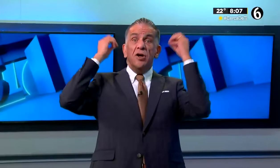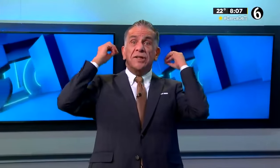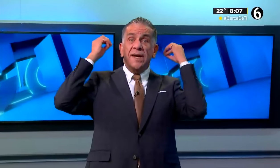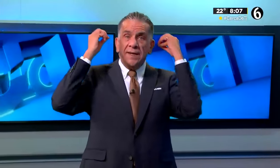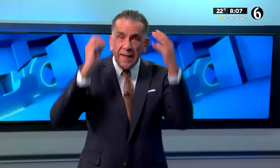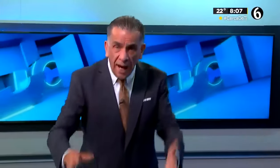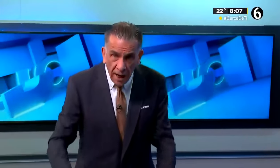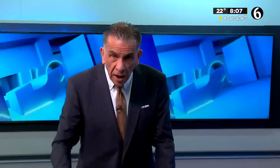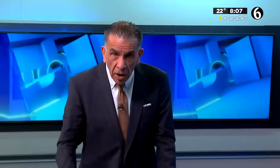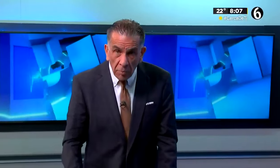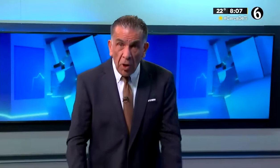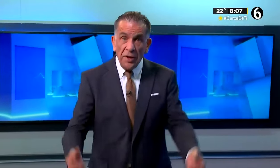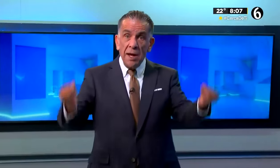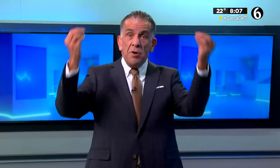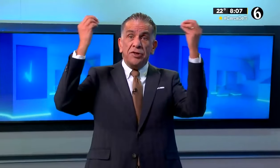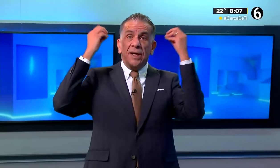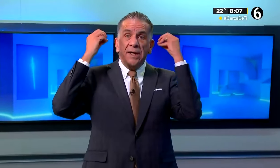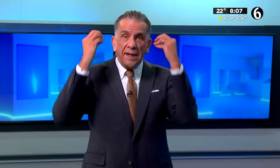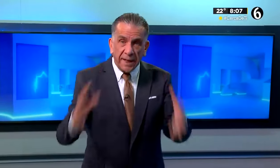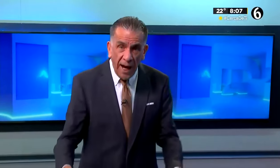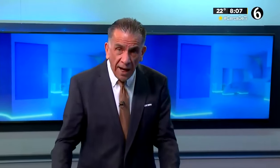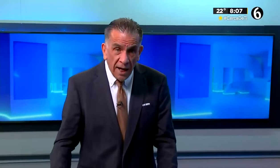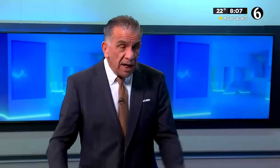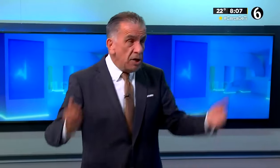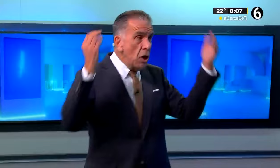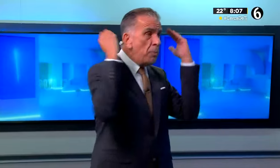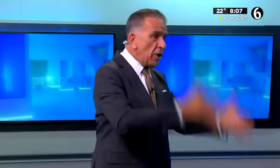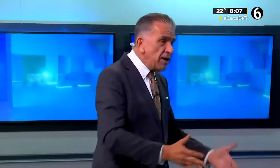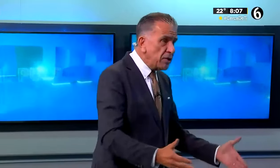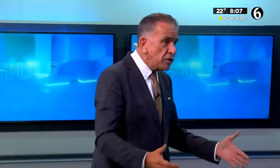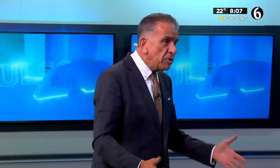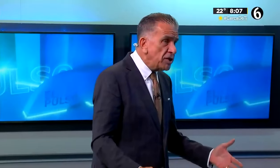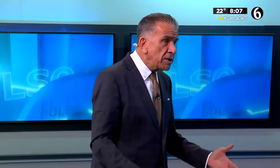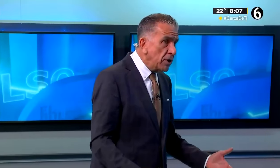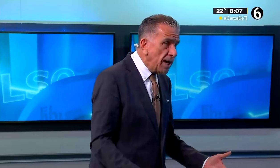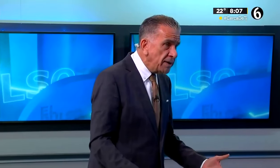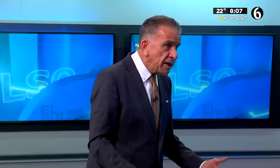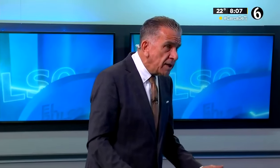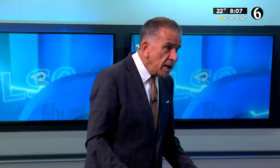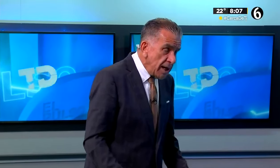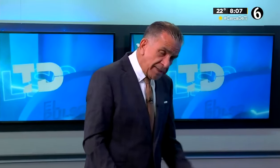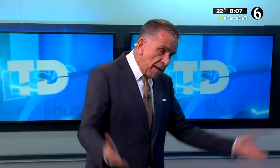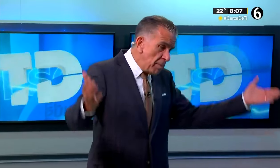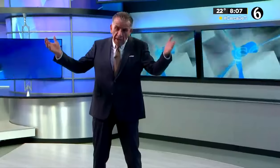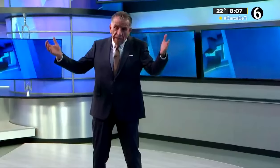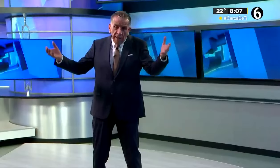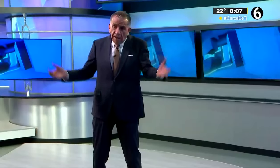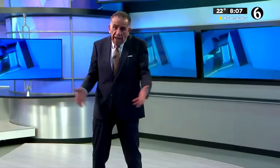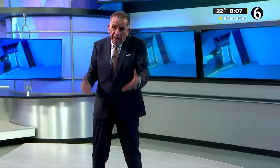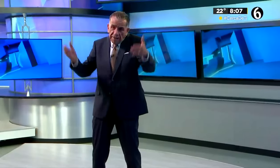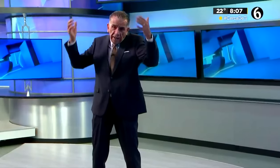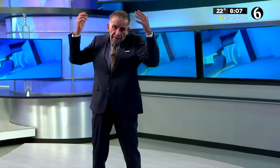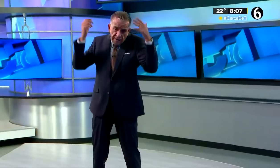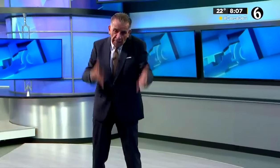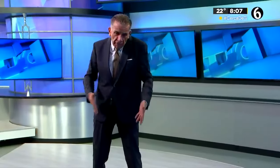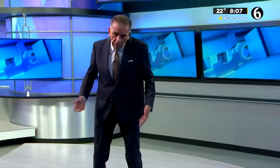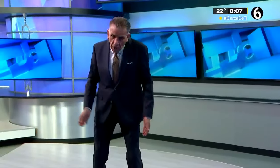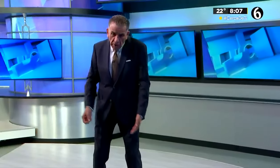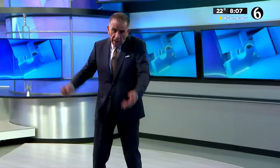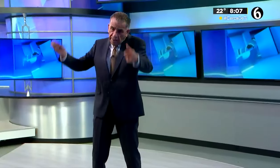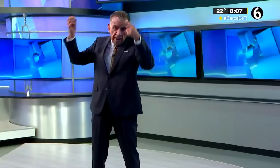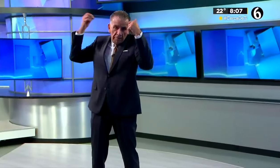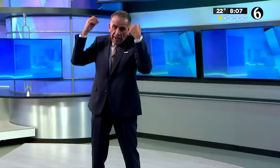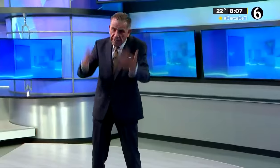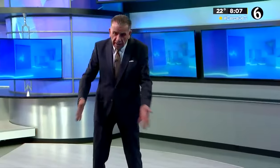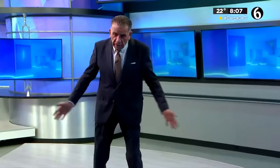podemos gritar, podemos criticar y no por eso somos ignorantes. Y también la gente que está a favor,